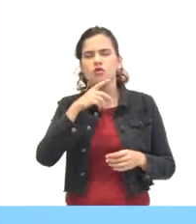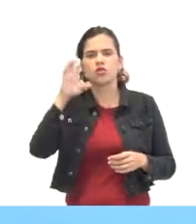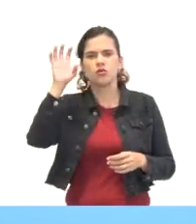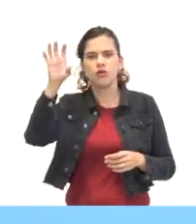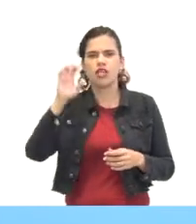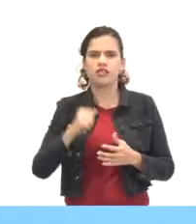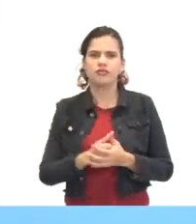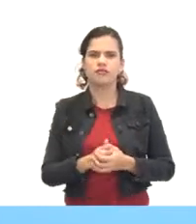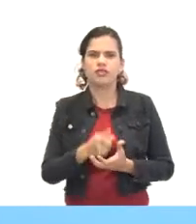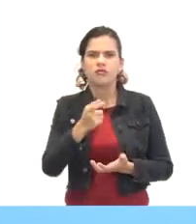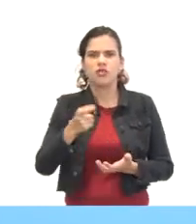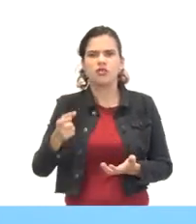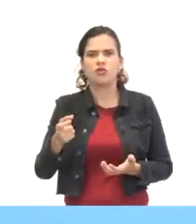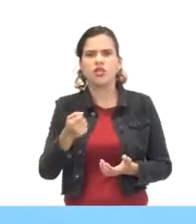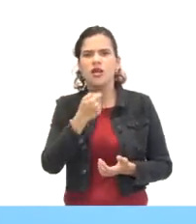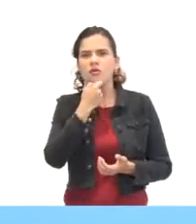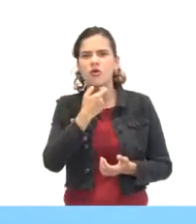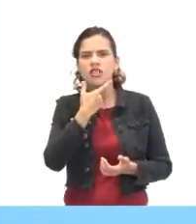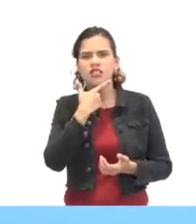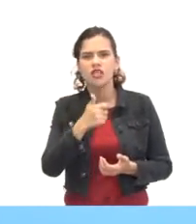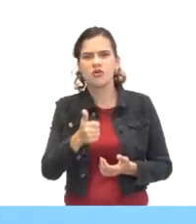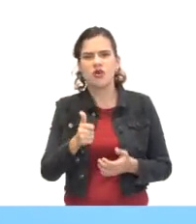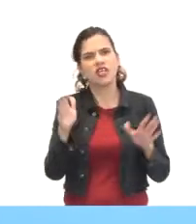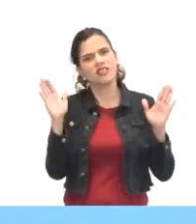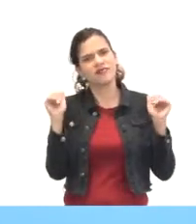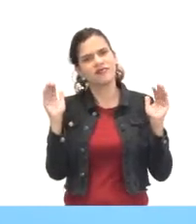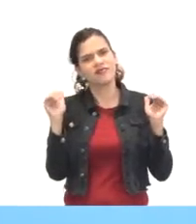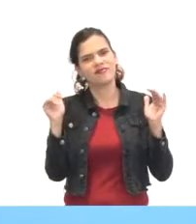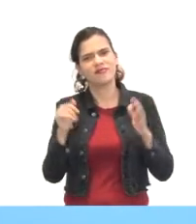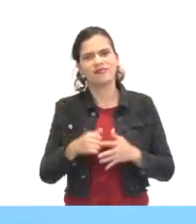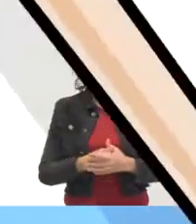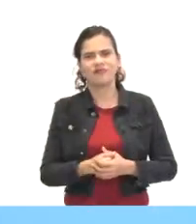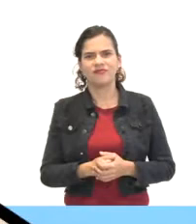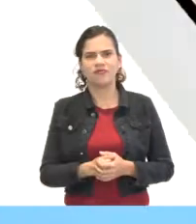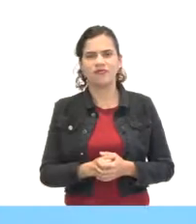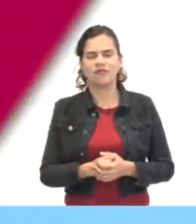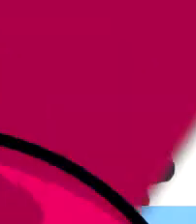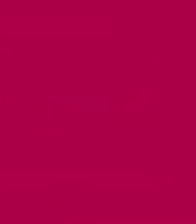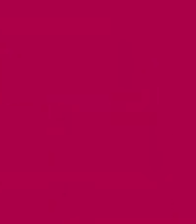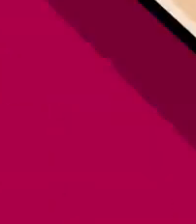gente buena, tierra de gente bonita. ¡Chao, chao!